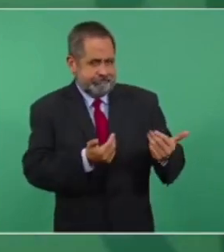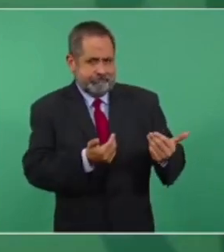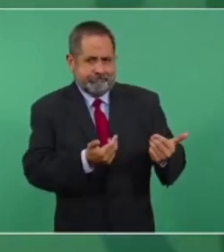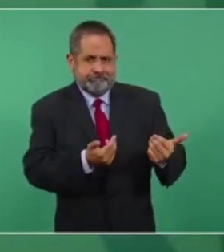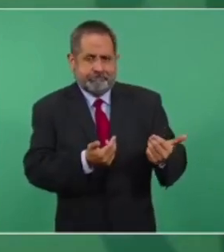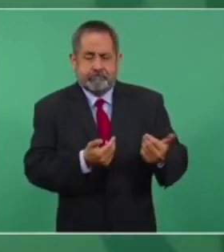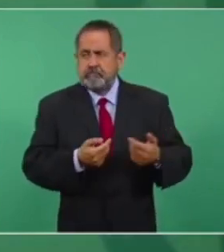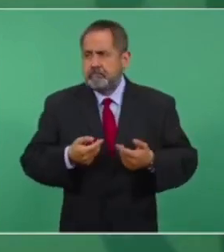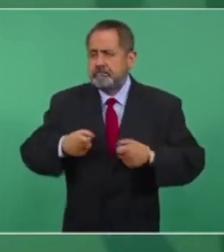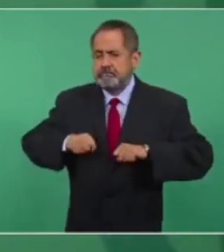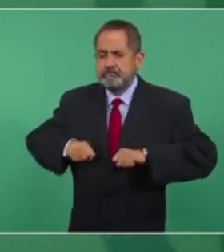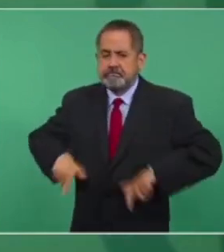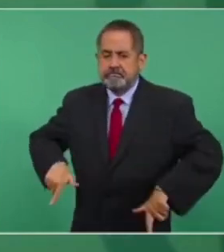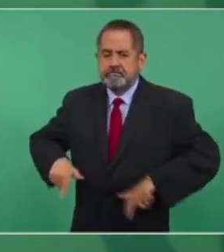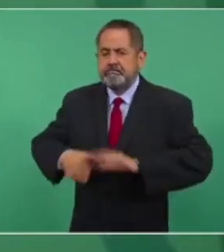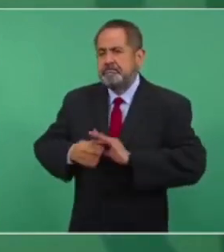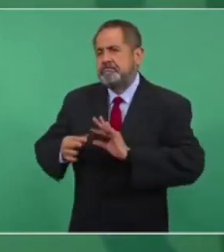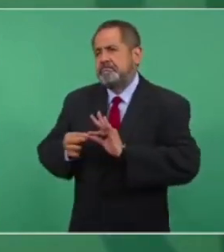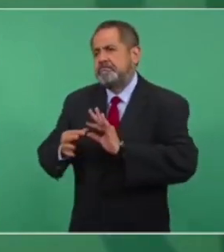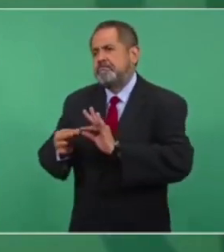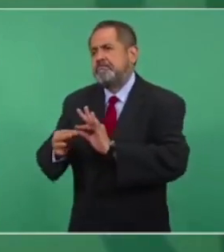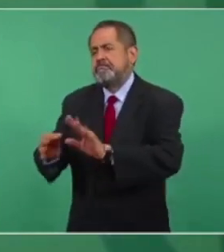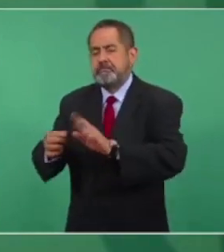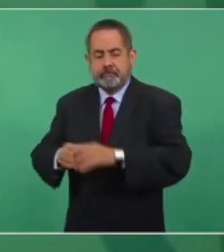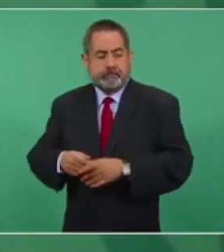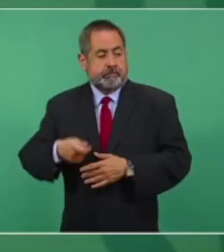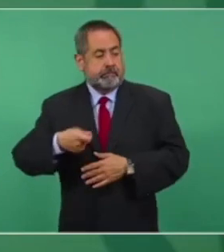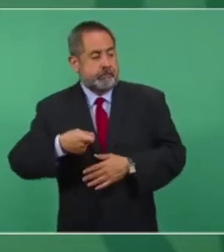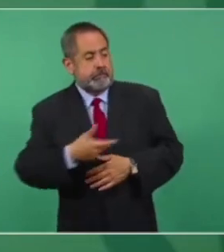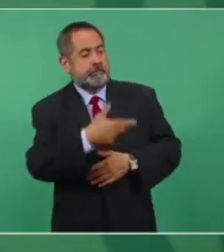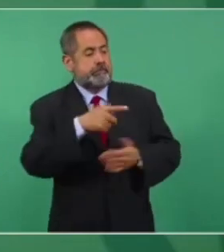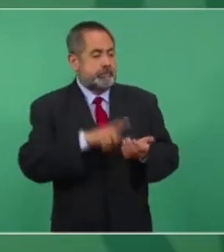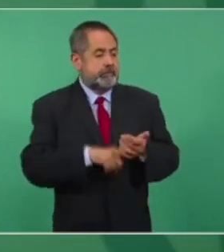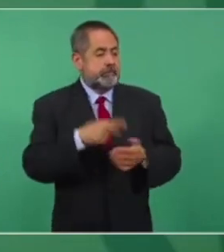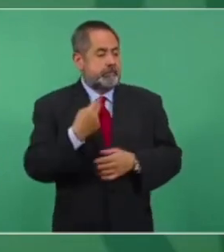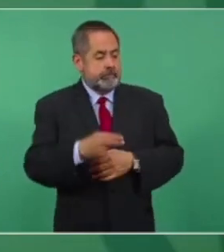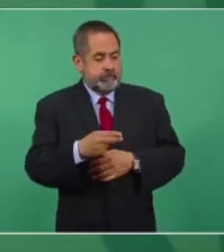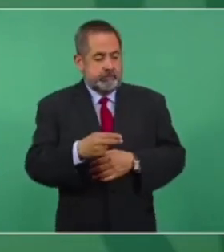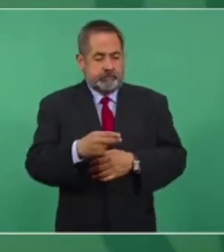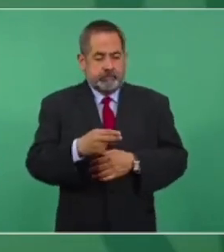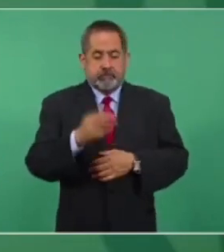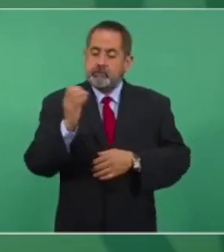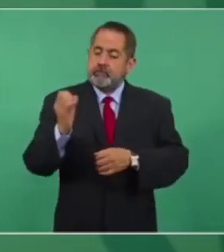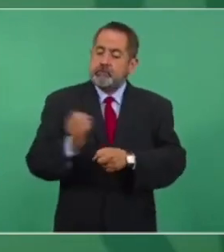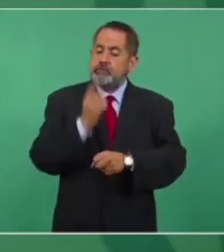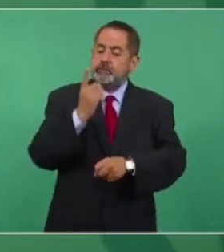otro criterio de oportunidad le otorga, y entonces